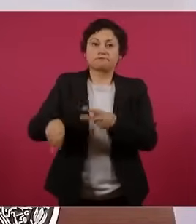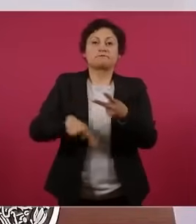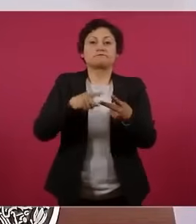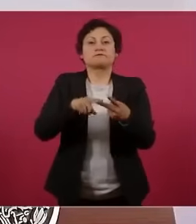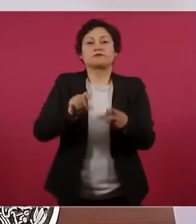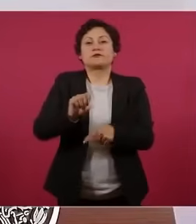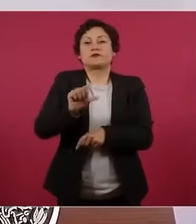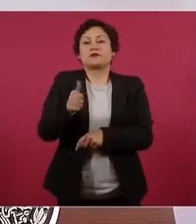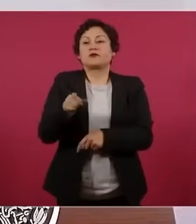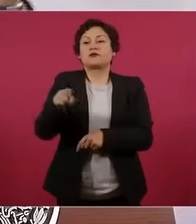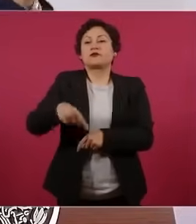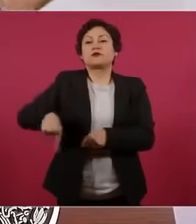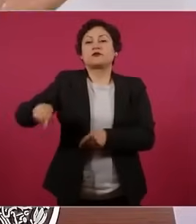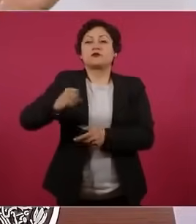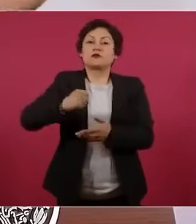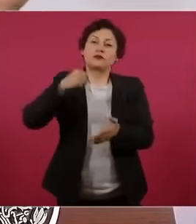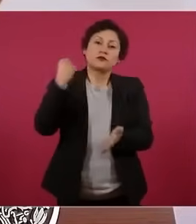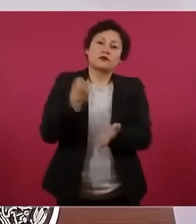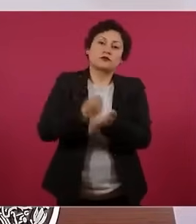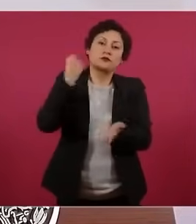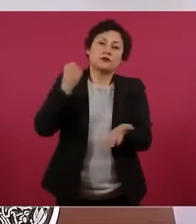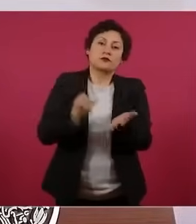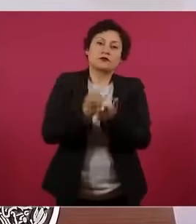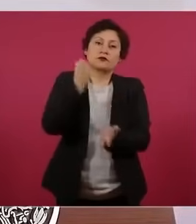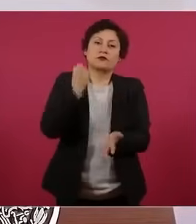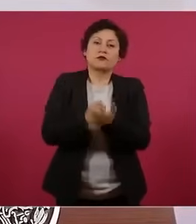Sí. Ojalá y nos expliquen